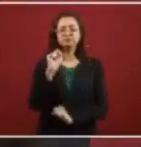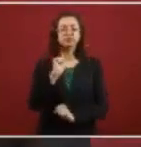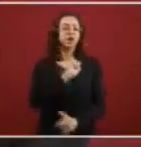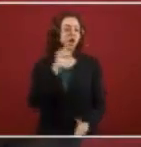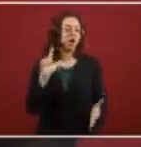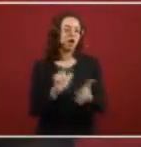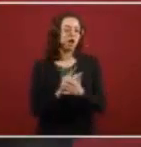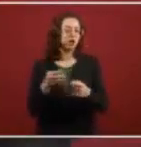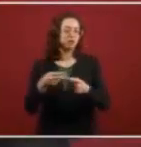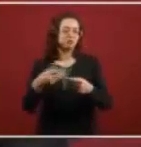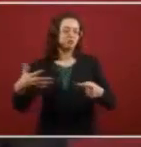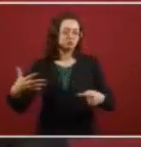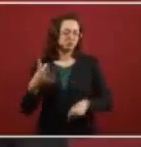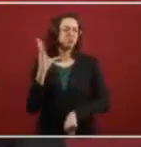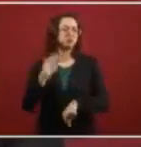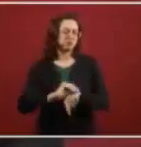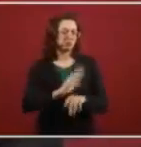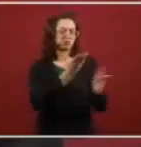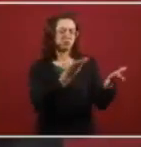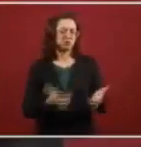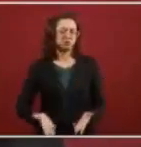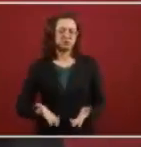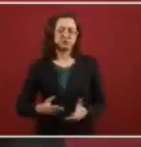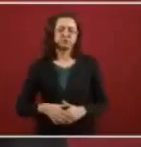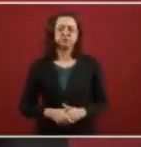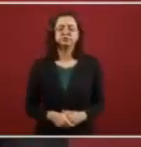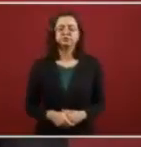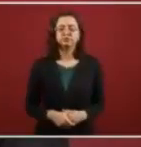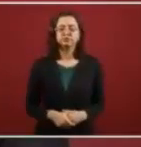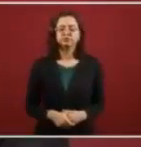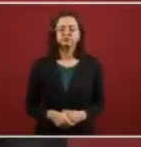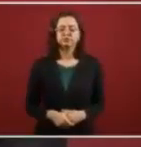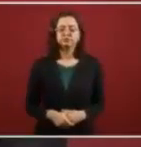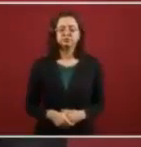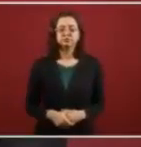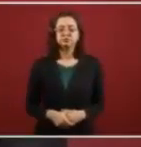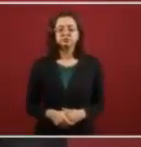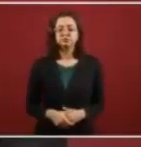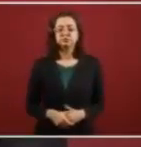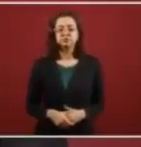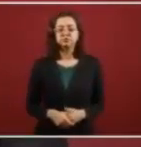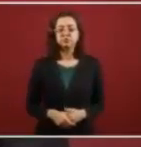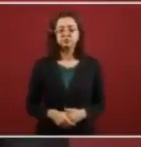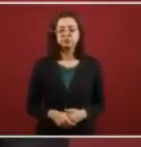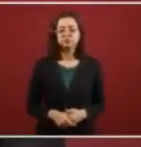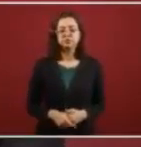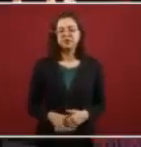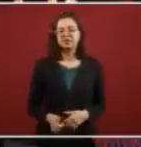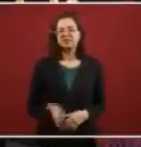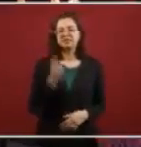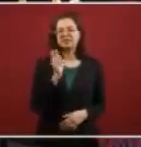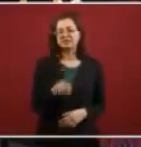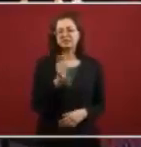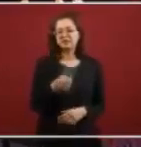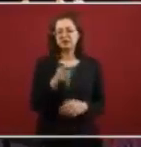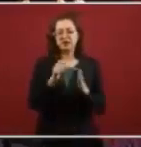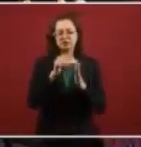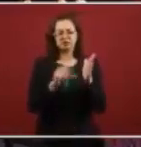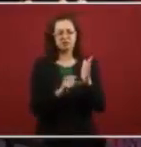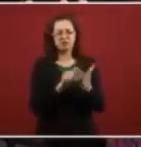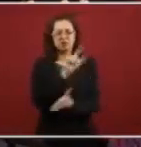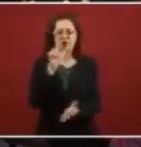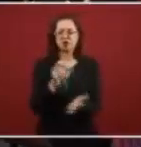correspondientes en mis hijos el propósito de ese artículo y de los ordenamientos legales es